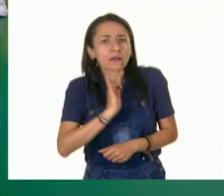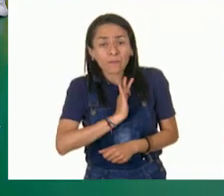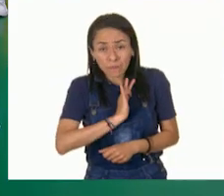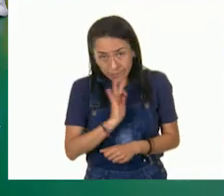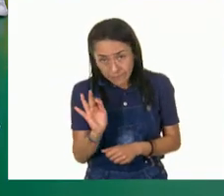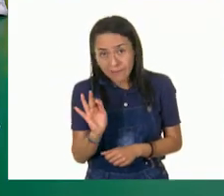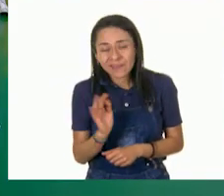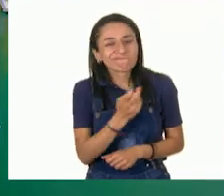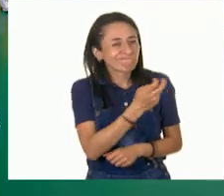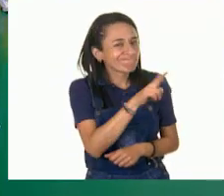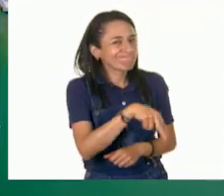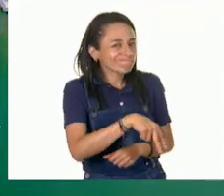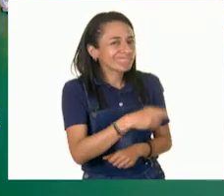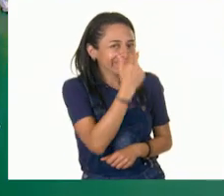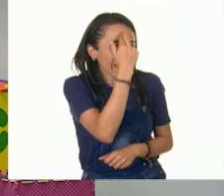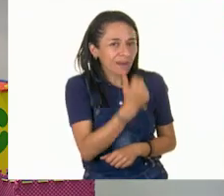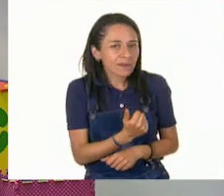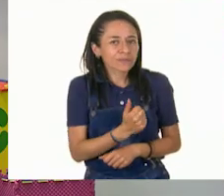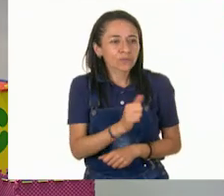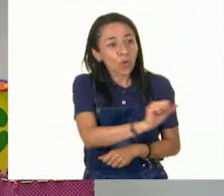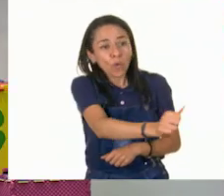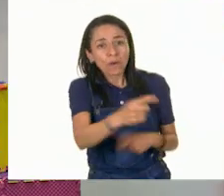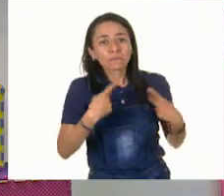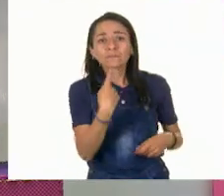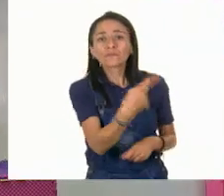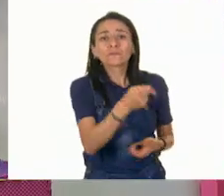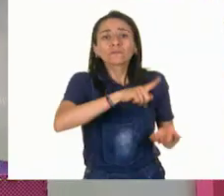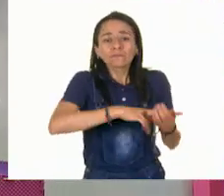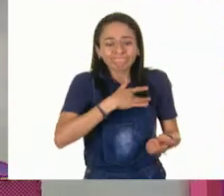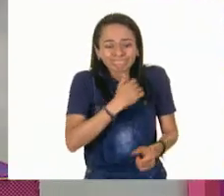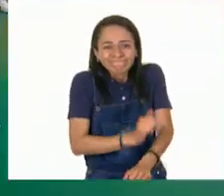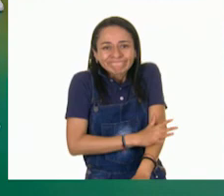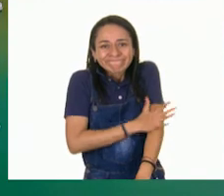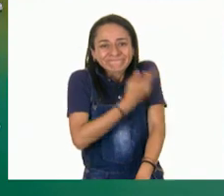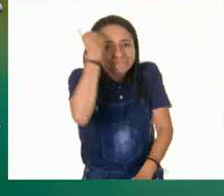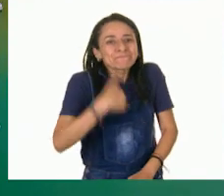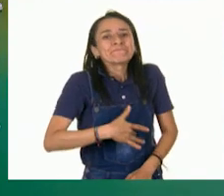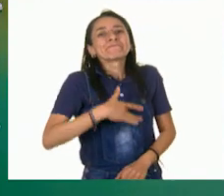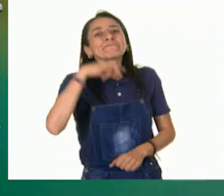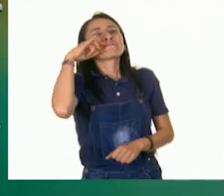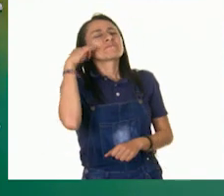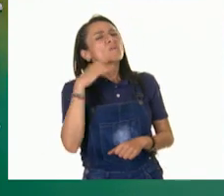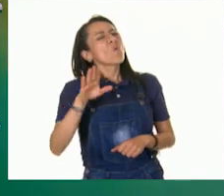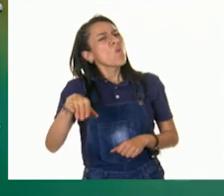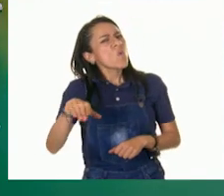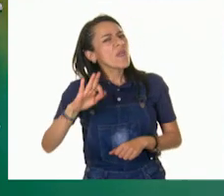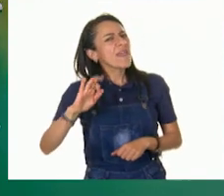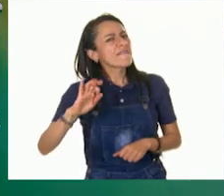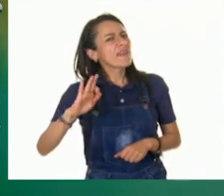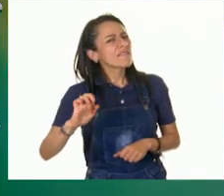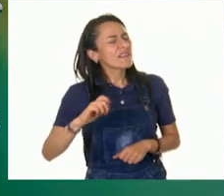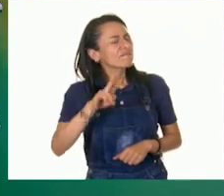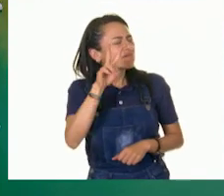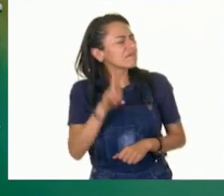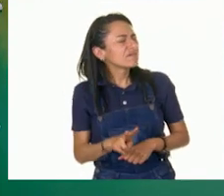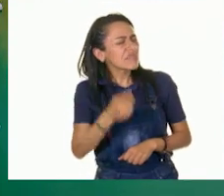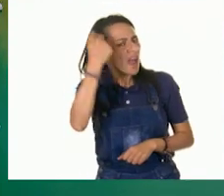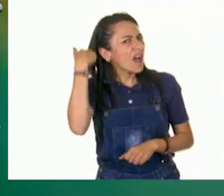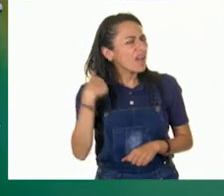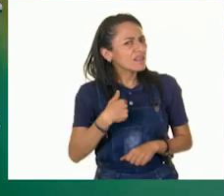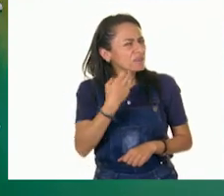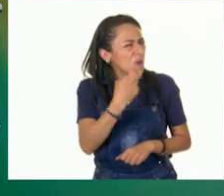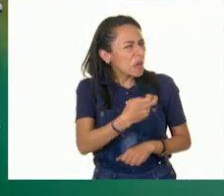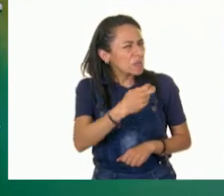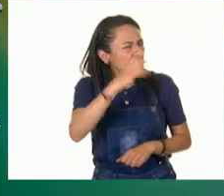los sentimientos de la otra persona. Ay, Feferefe, jamás pensé que la alegría pudiera causar pues